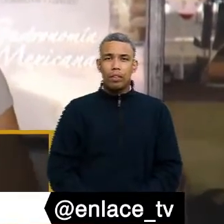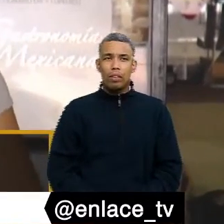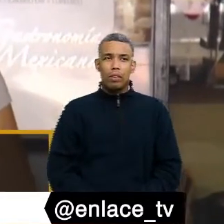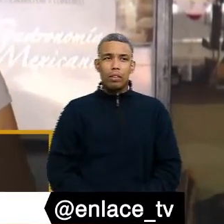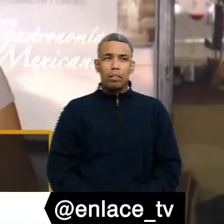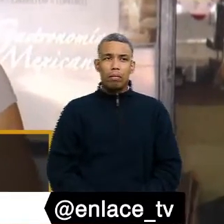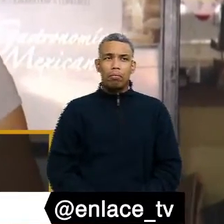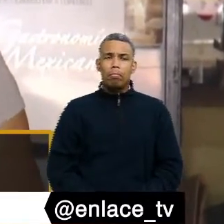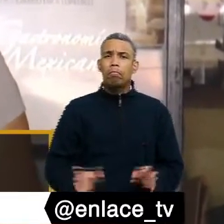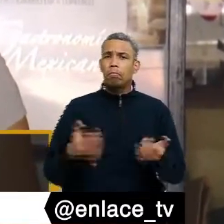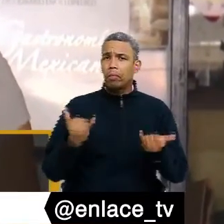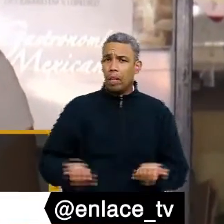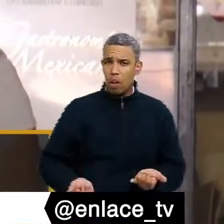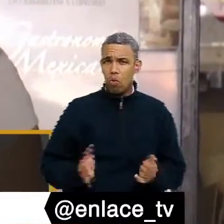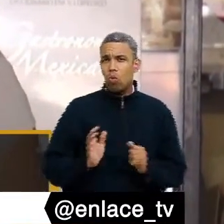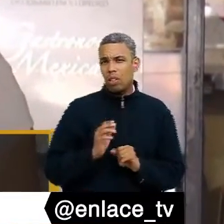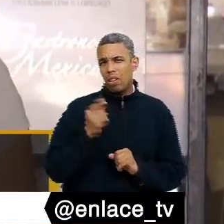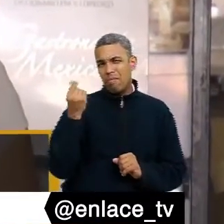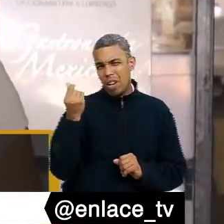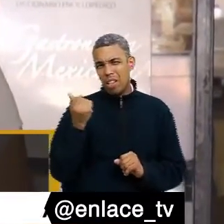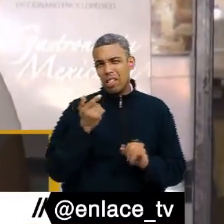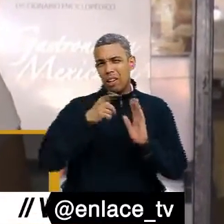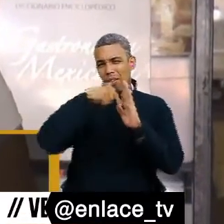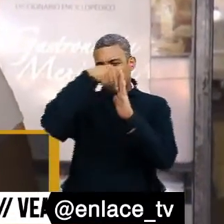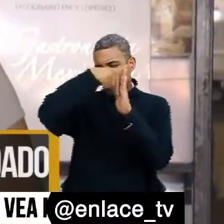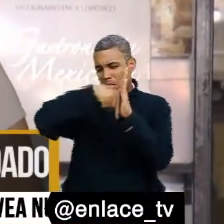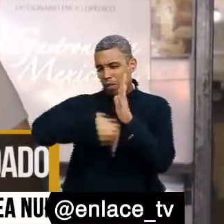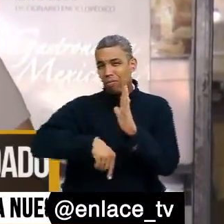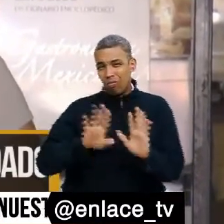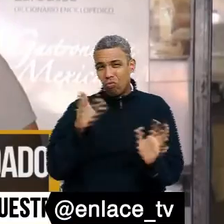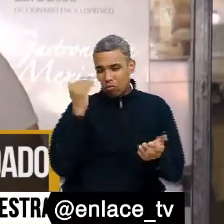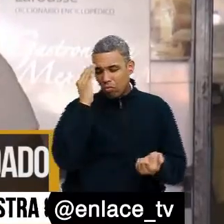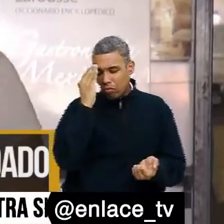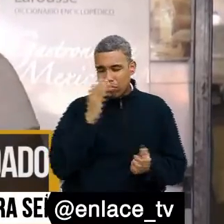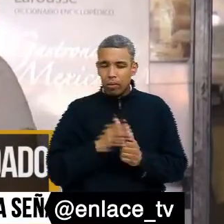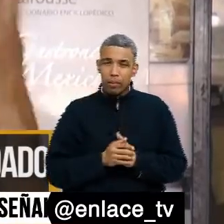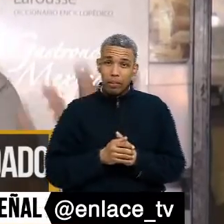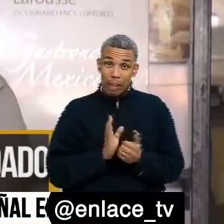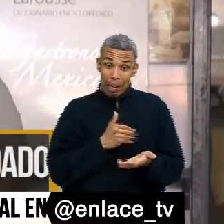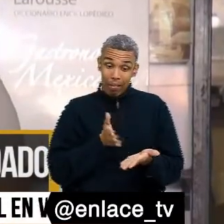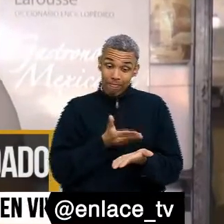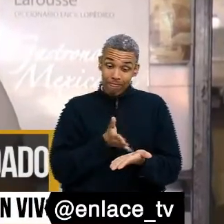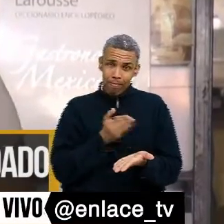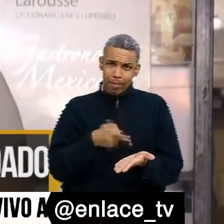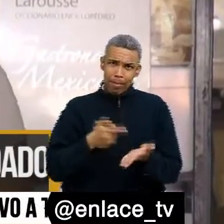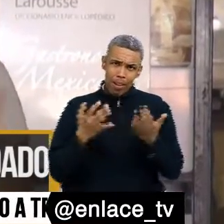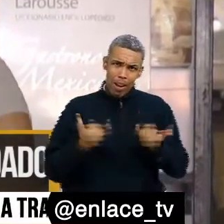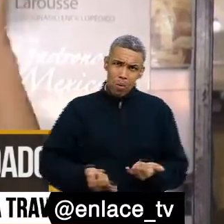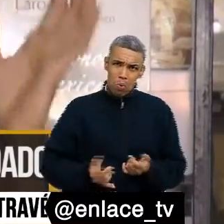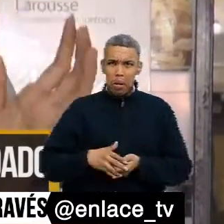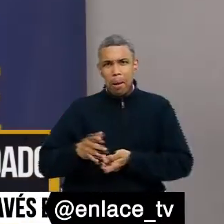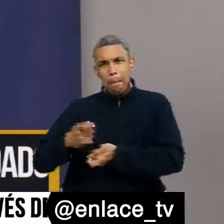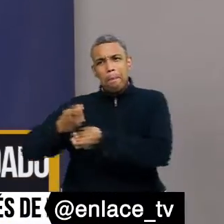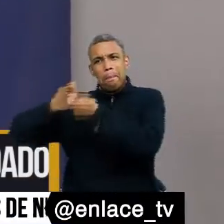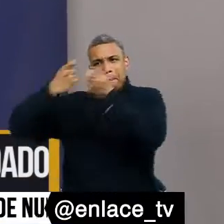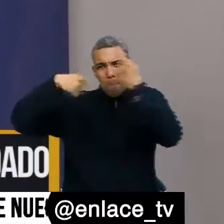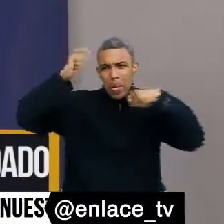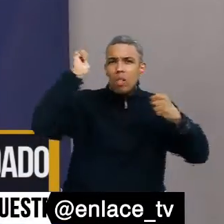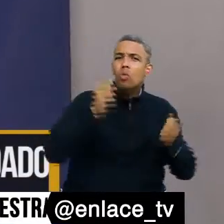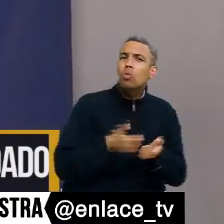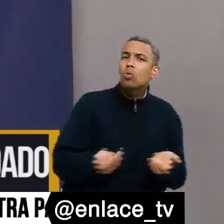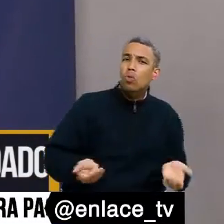atravesando la ciudad. Yo pienso que este libro es una herramienta importante. Tenemos que entender cuáles son las tendencias ahorita en ventas, y el neuromarketing es